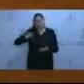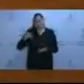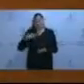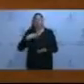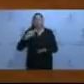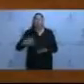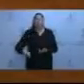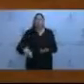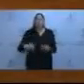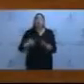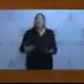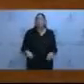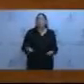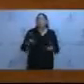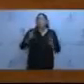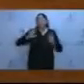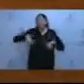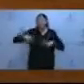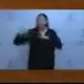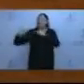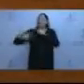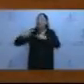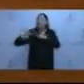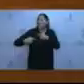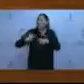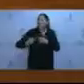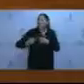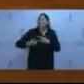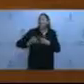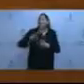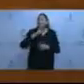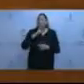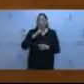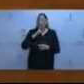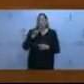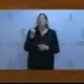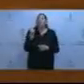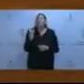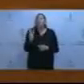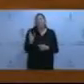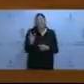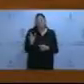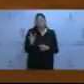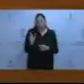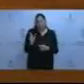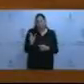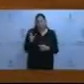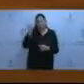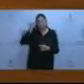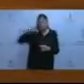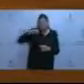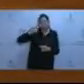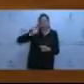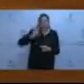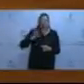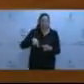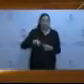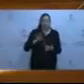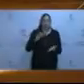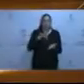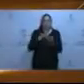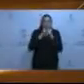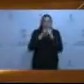decir, ¿qué consecuencias puede tener esto y de qué dinero estamos hablando? Y también quiero saber qué implica que durante este